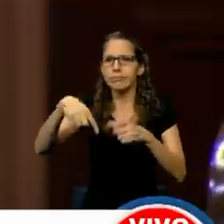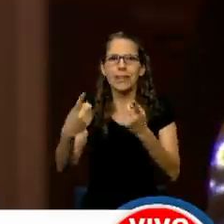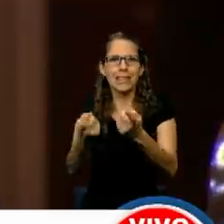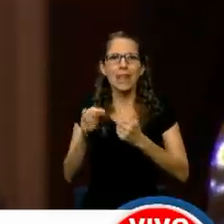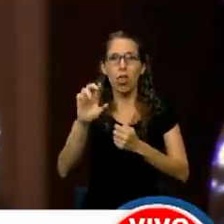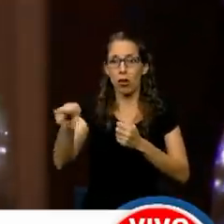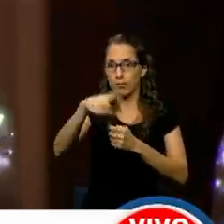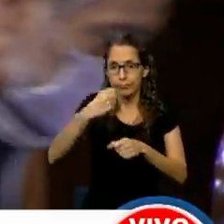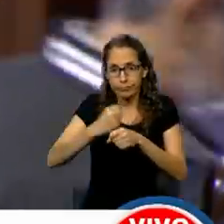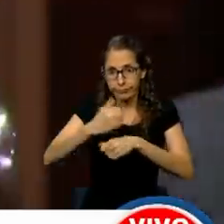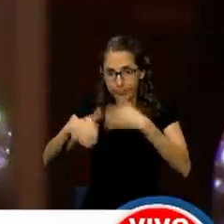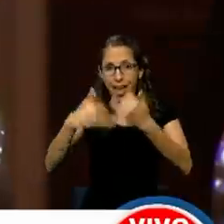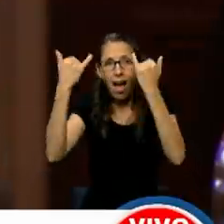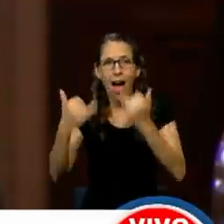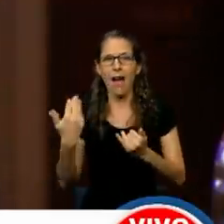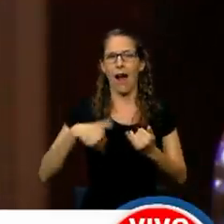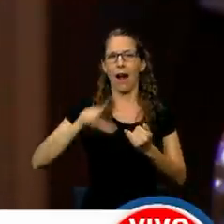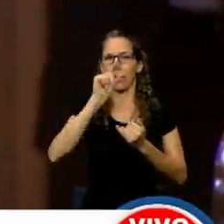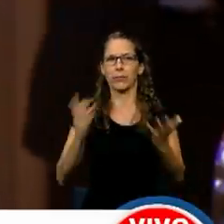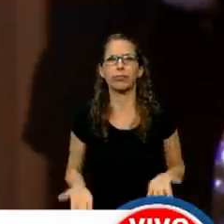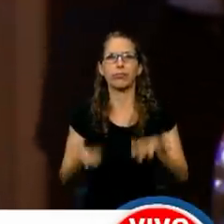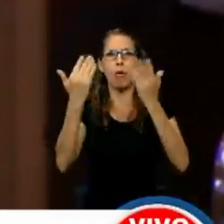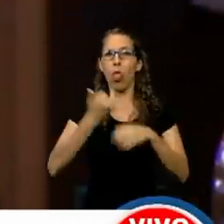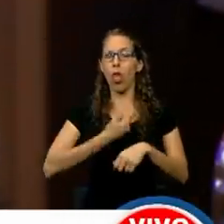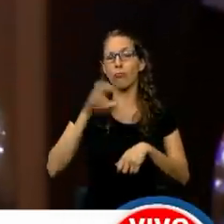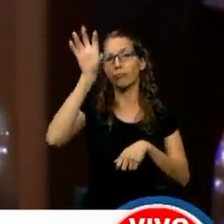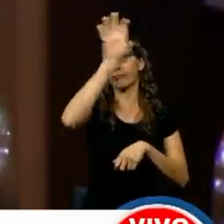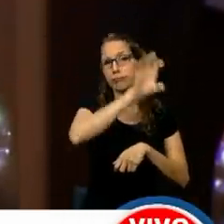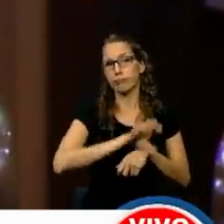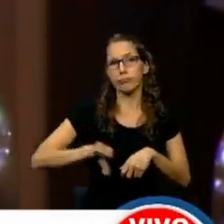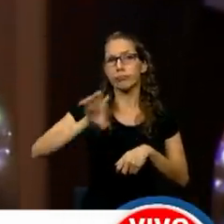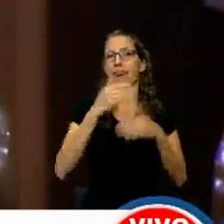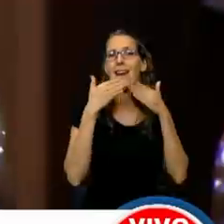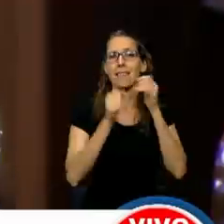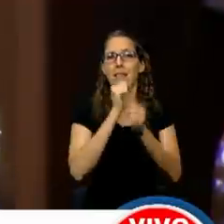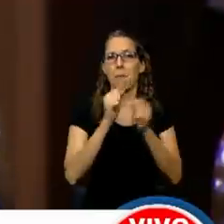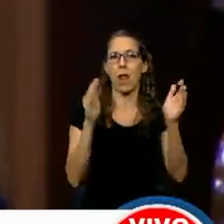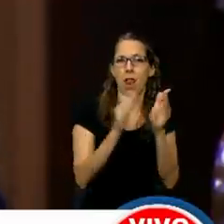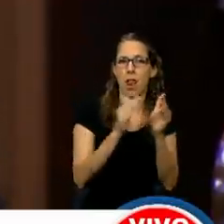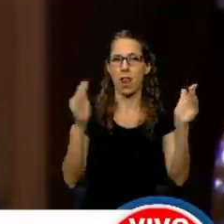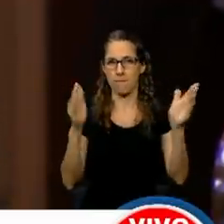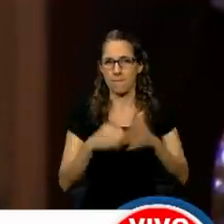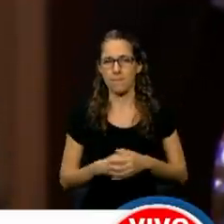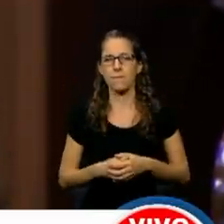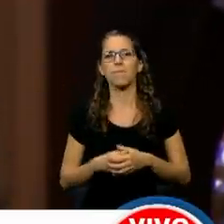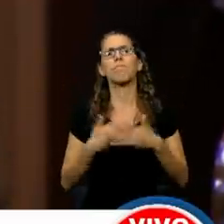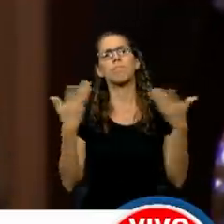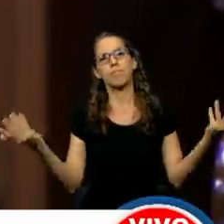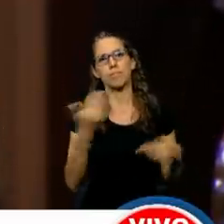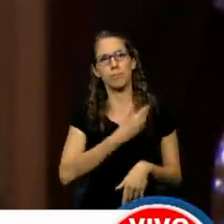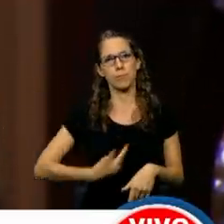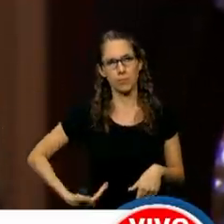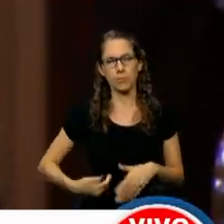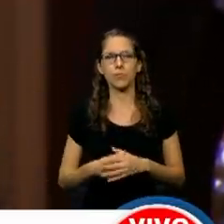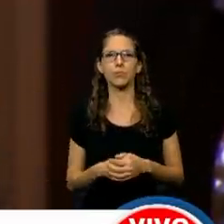argentina hacia adelante y ese sector está en todo el interior de la argentina a través de las pymes por eso señor presidente